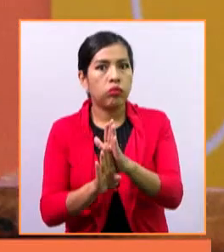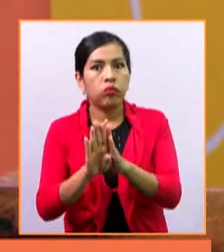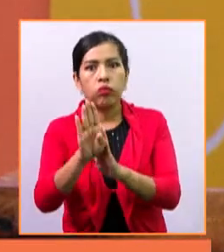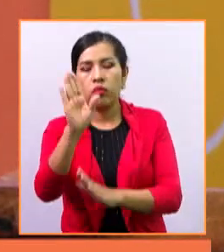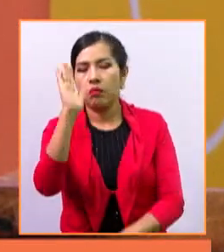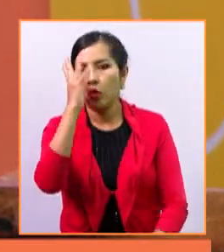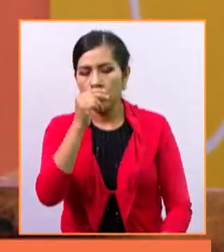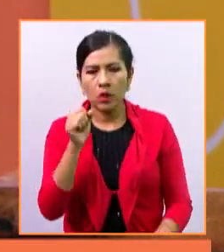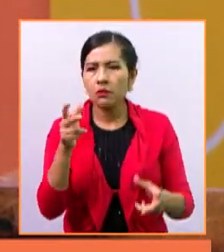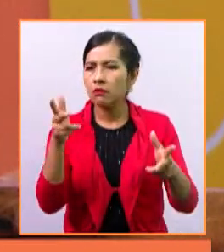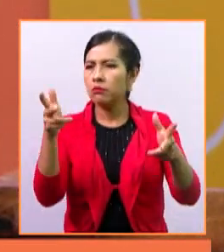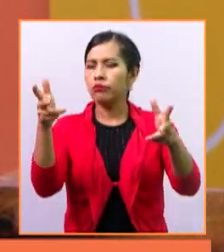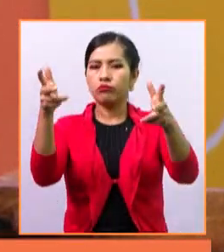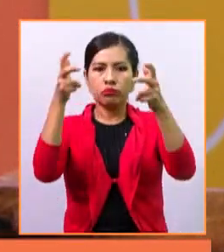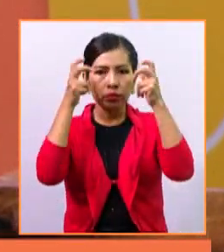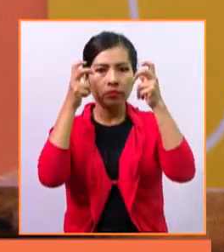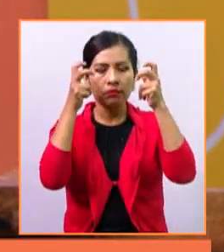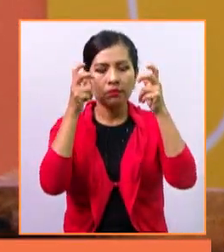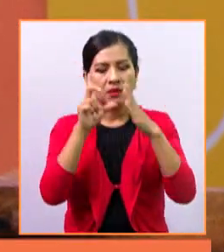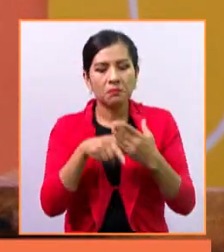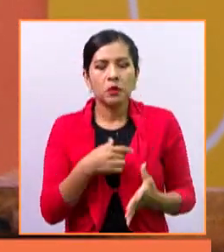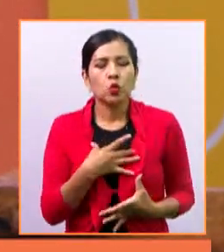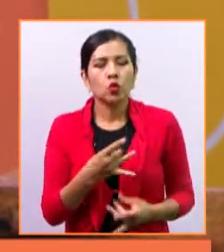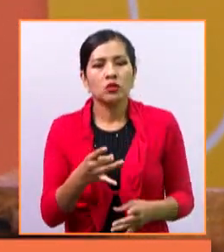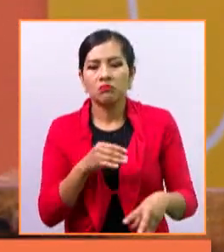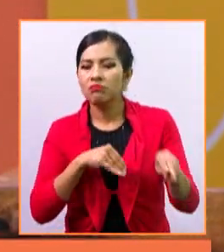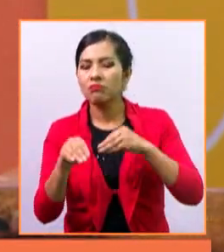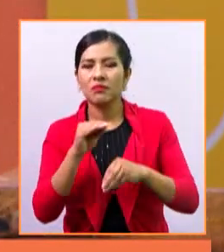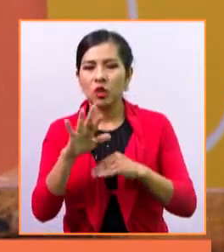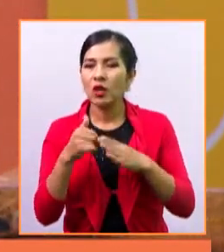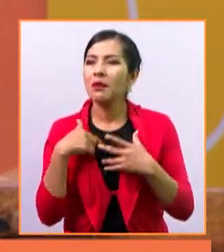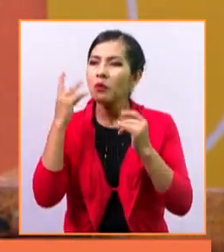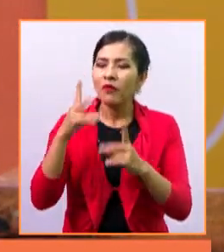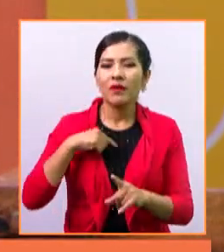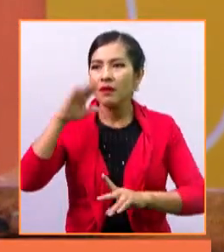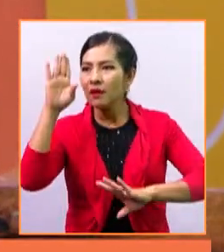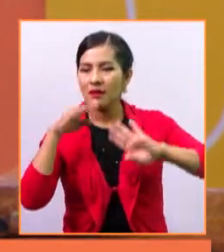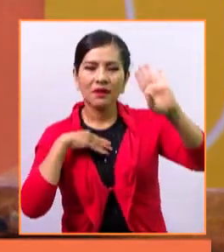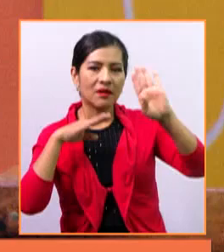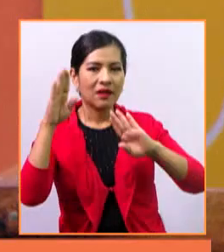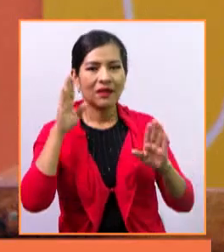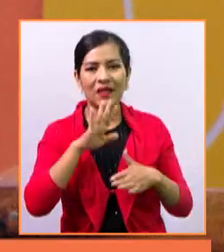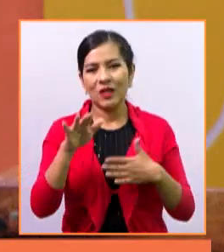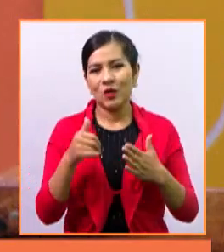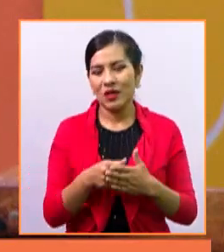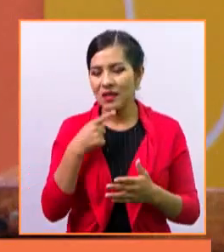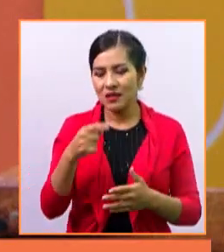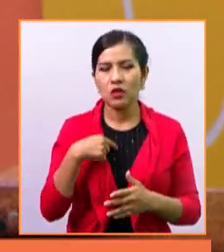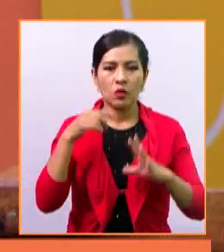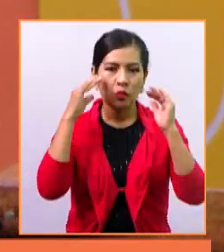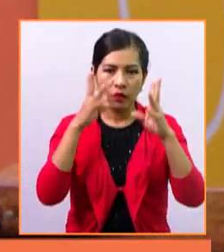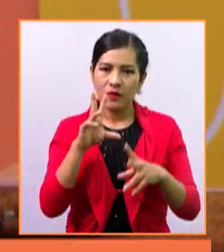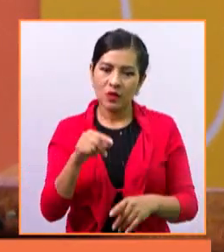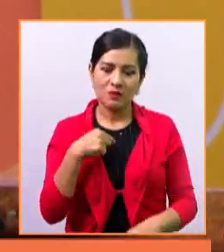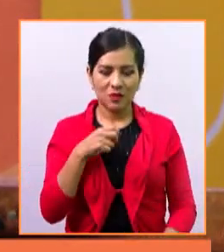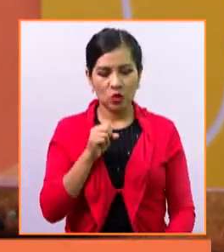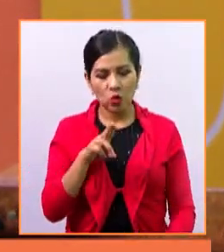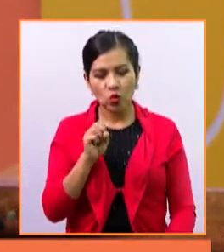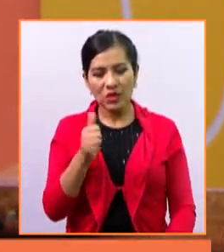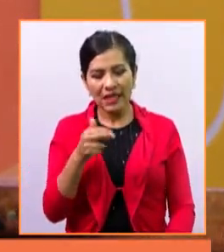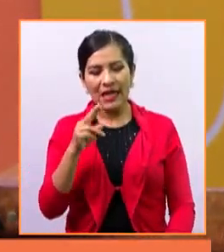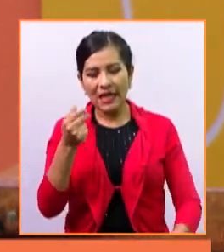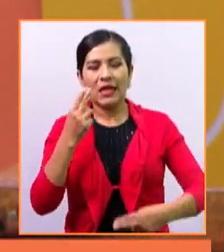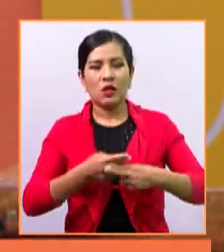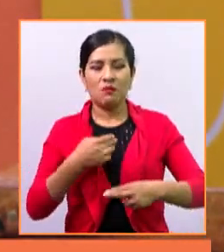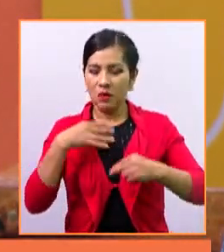asimilan y les gusta. Profe, yo, por favor, no me digan, profe, soy Susana para ustedes. Eso